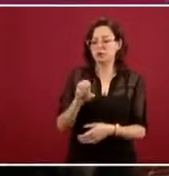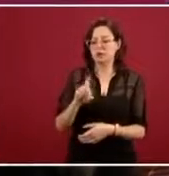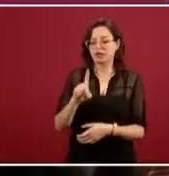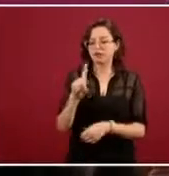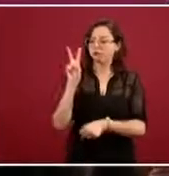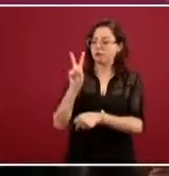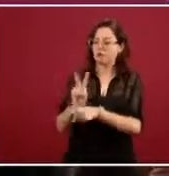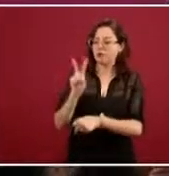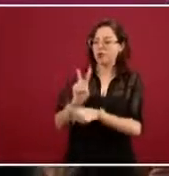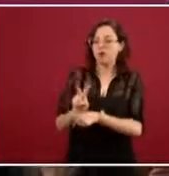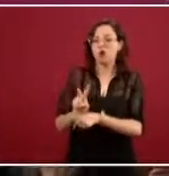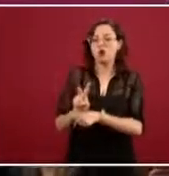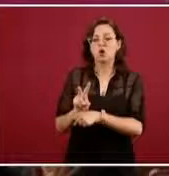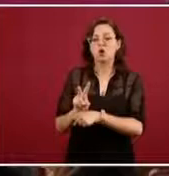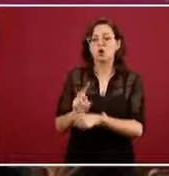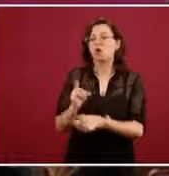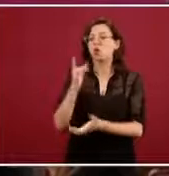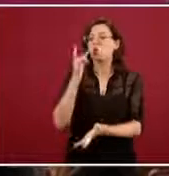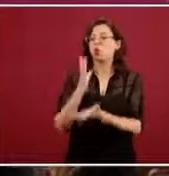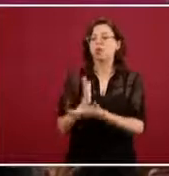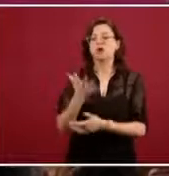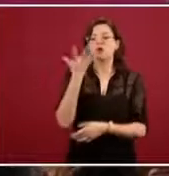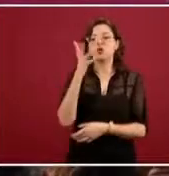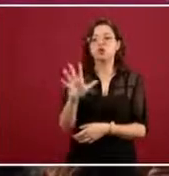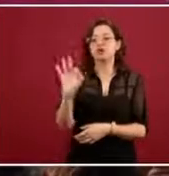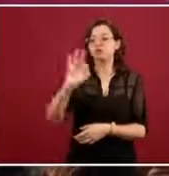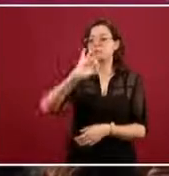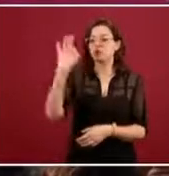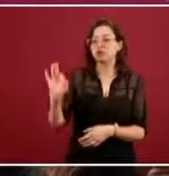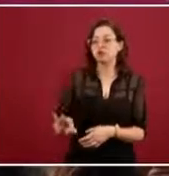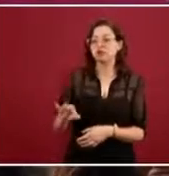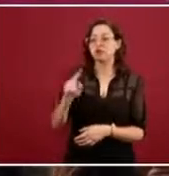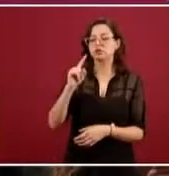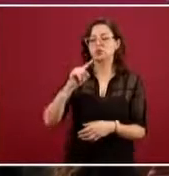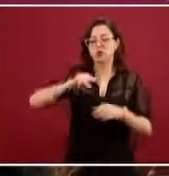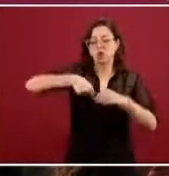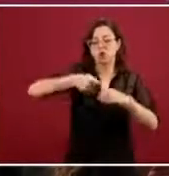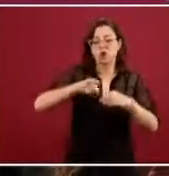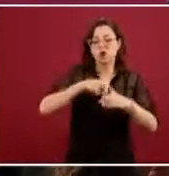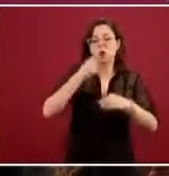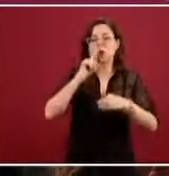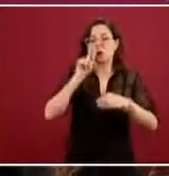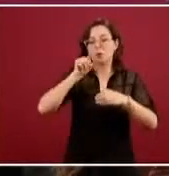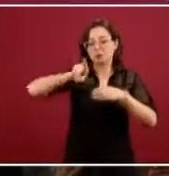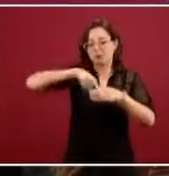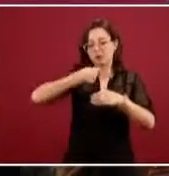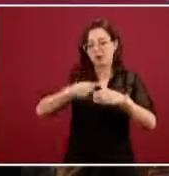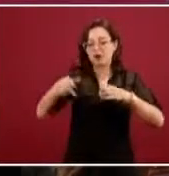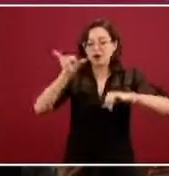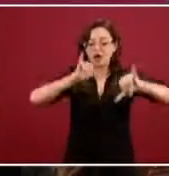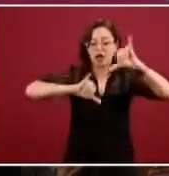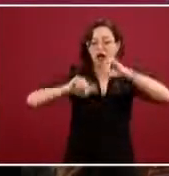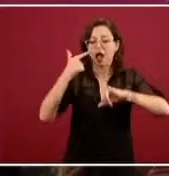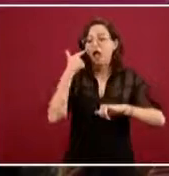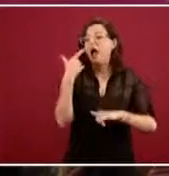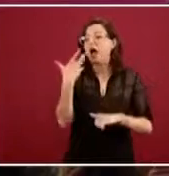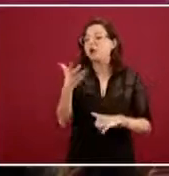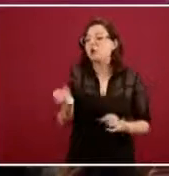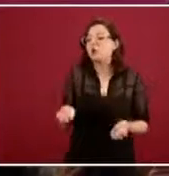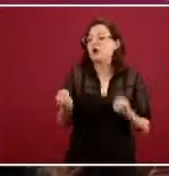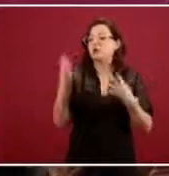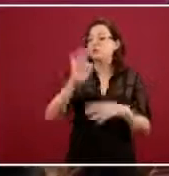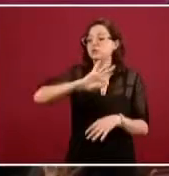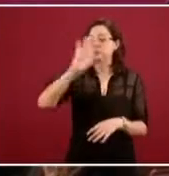se toma muestra solamente al 10% de los casos leves para poder tener la señal del porcentaje de positividad